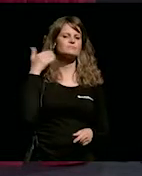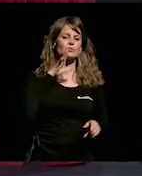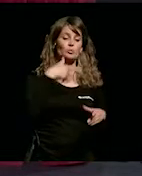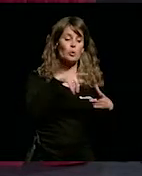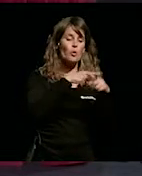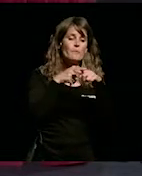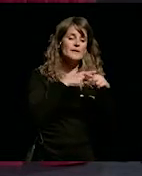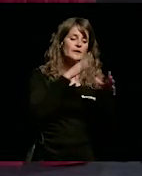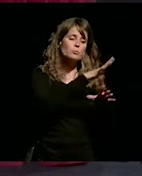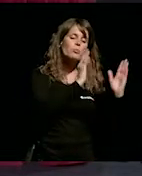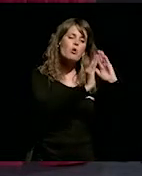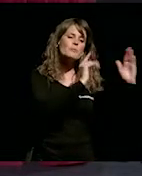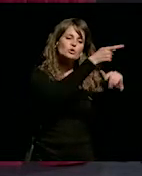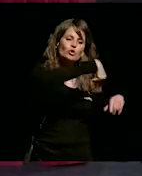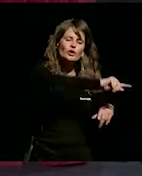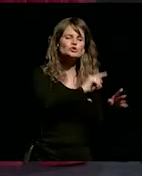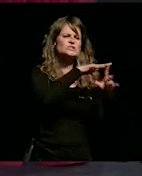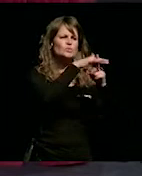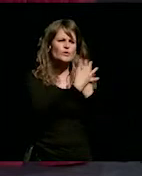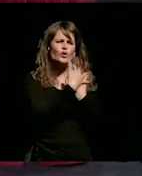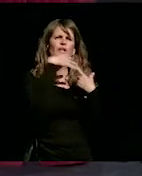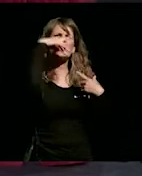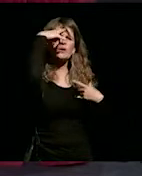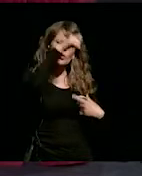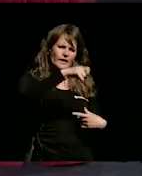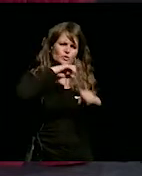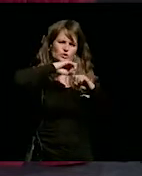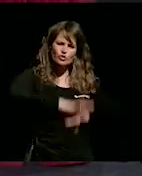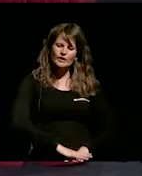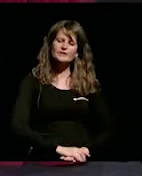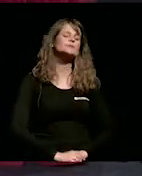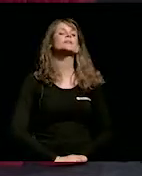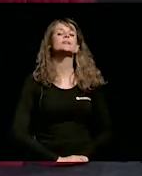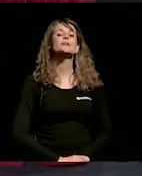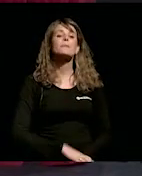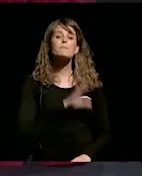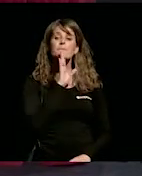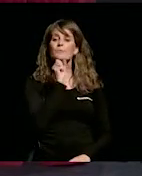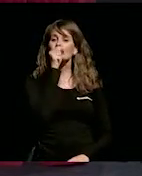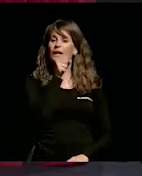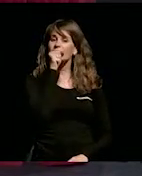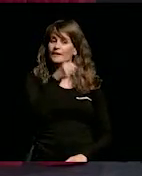con ellos. Son situaciones, recuerdos, historias. Y es lo que están cantando.